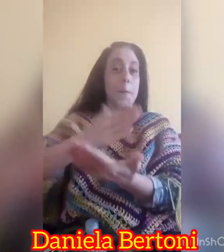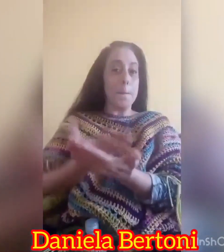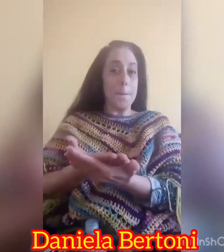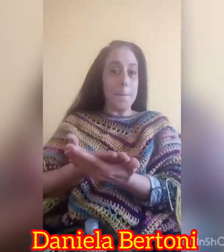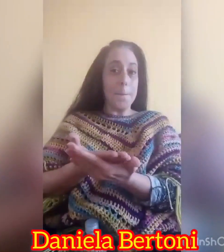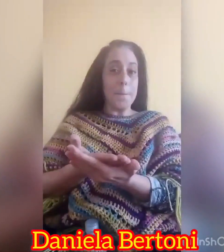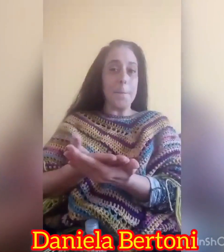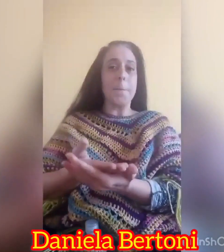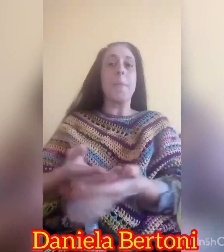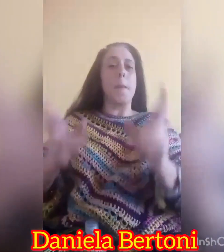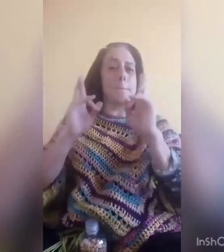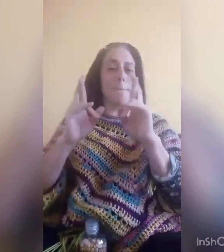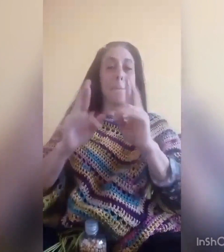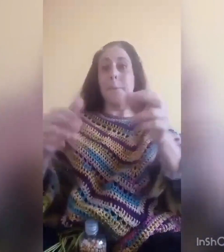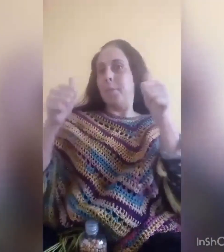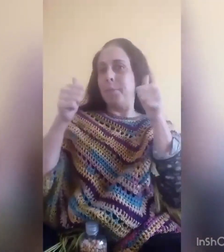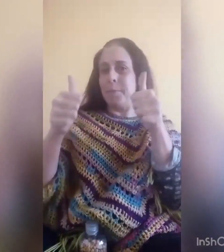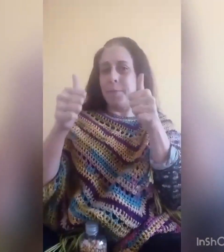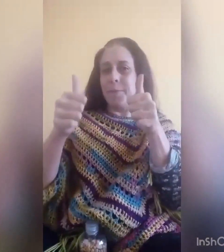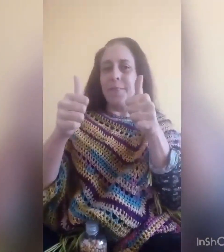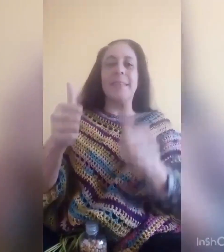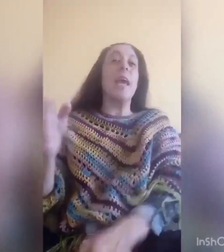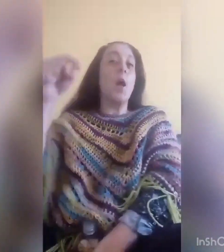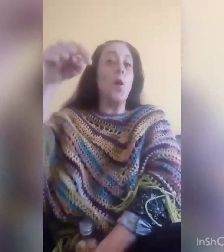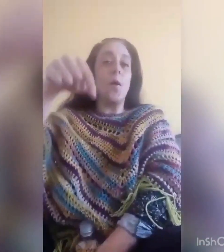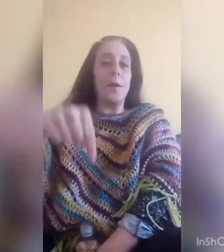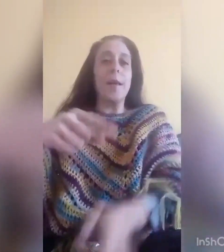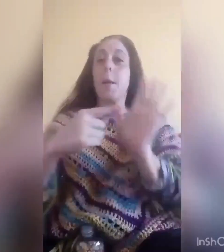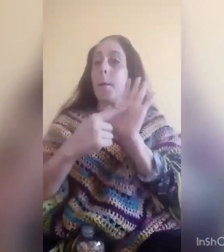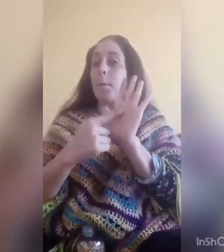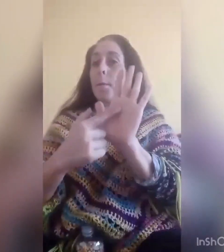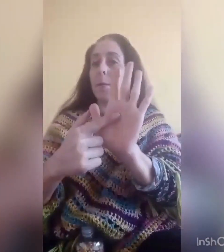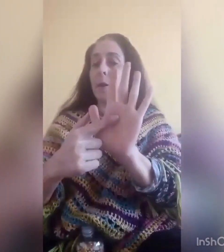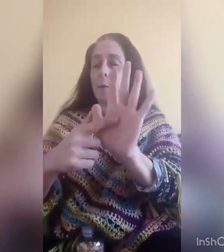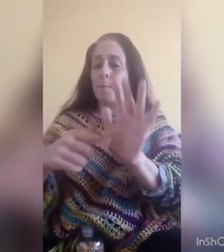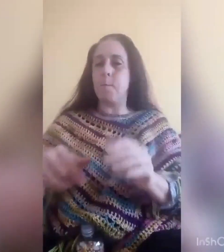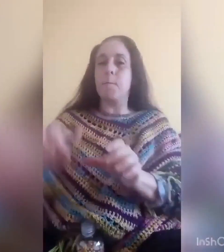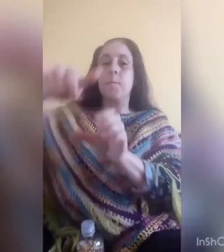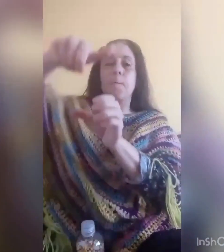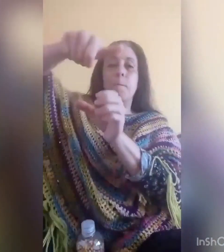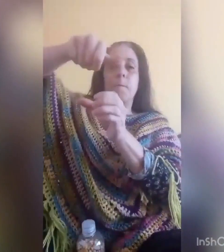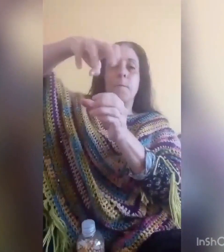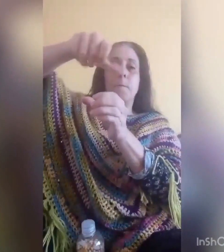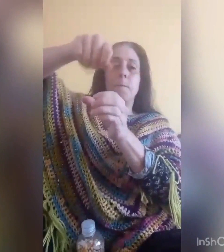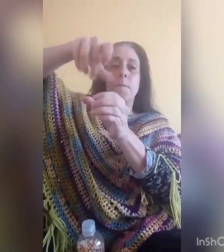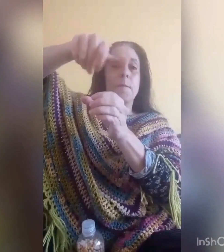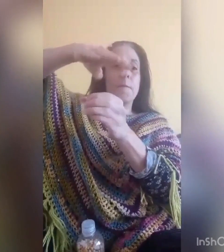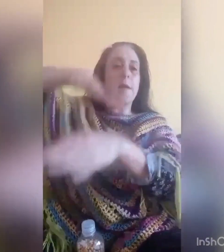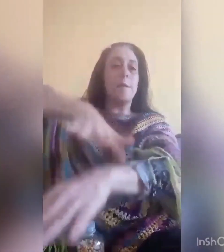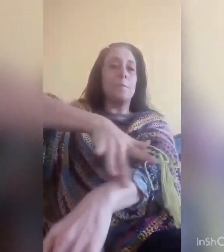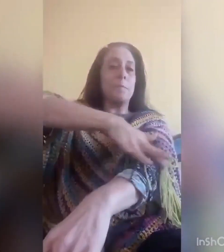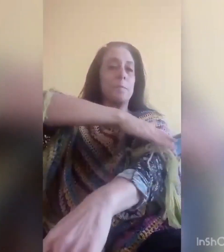Hola, ¿cómo están? Ojalá que estén todos muy bien. Hoy les voy a